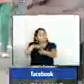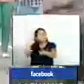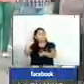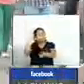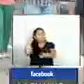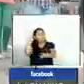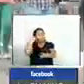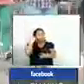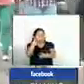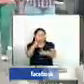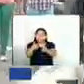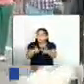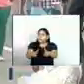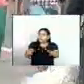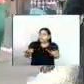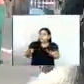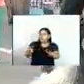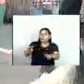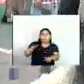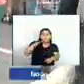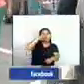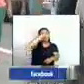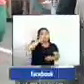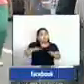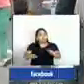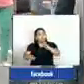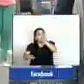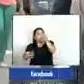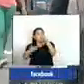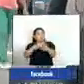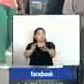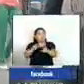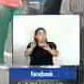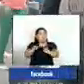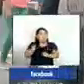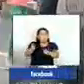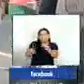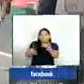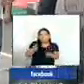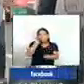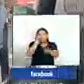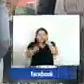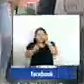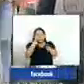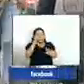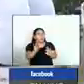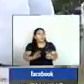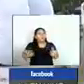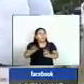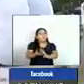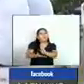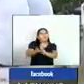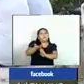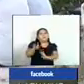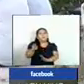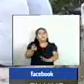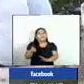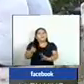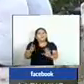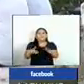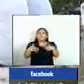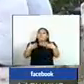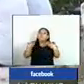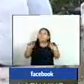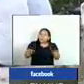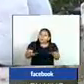tener cielos abiertos que nos permitan dinamizar nuestro turismo dinamizar la economía de la región sobre